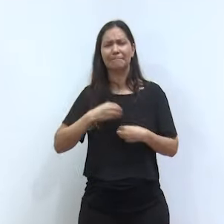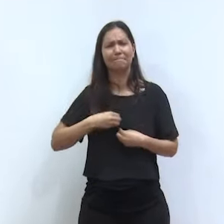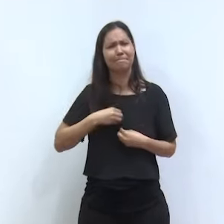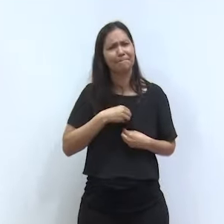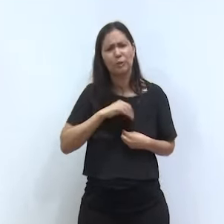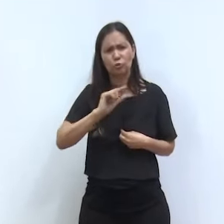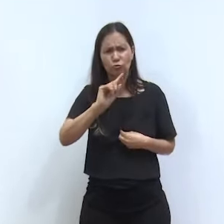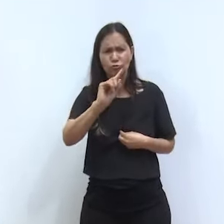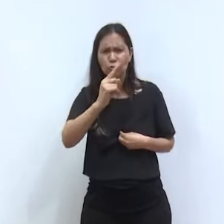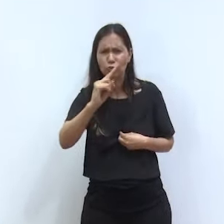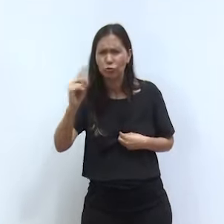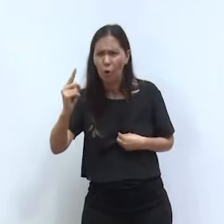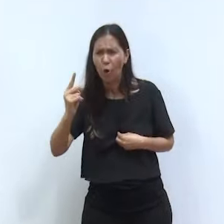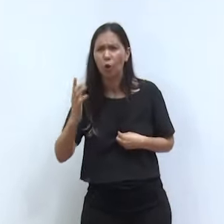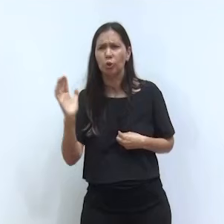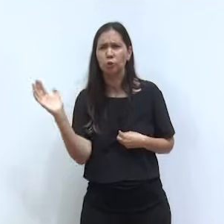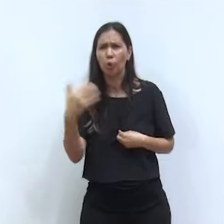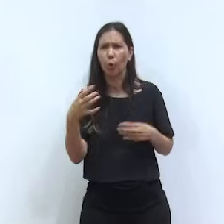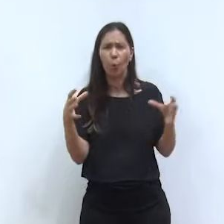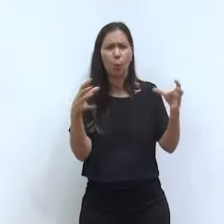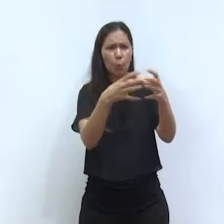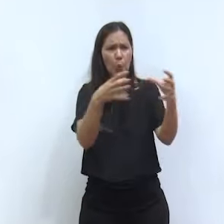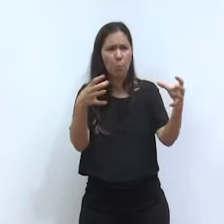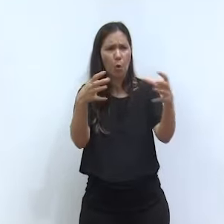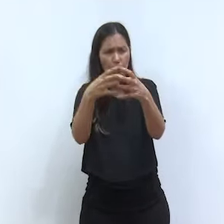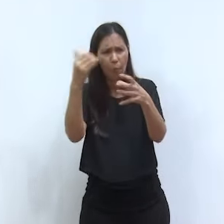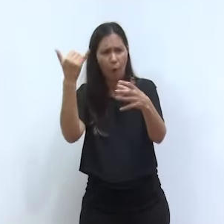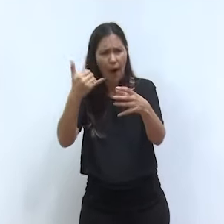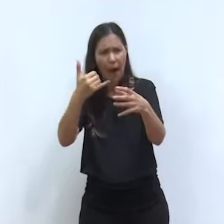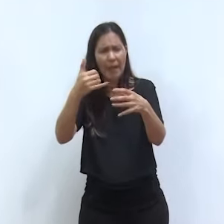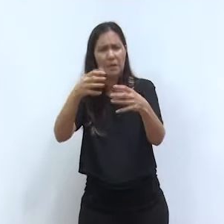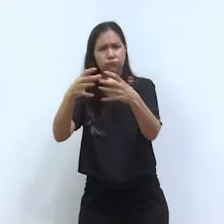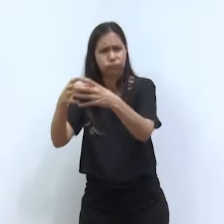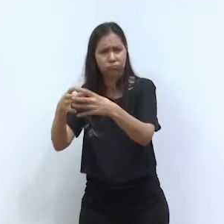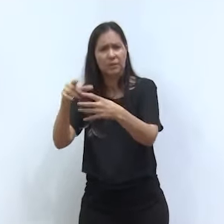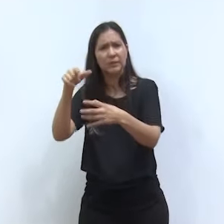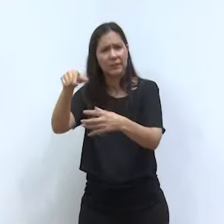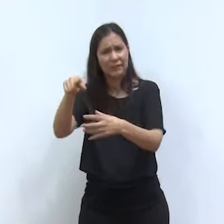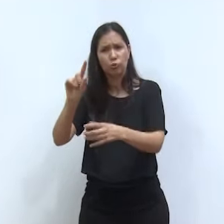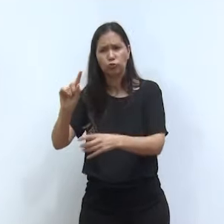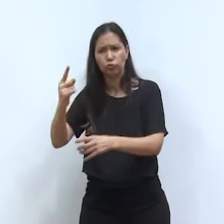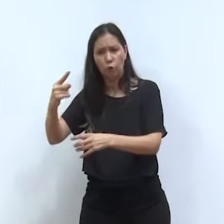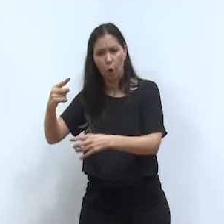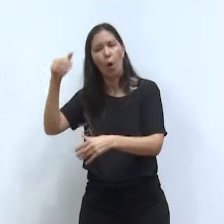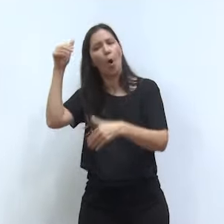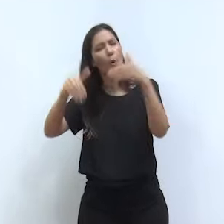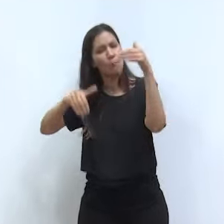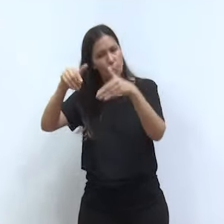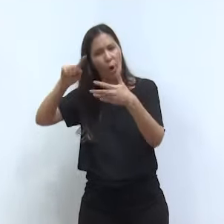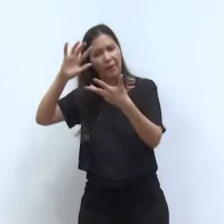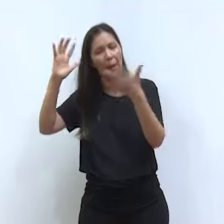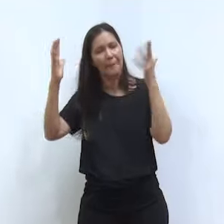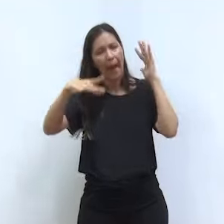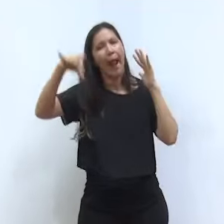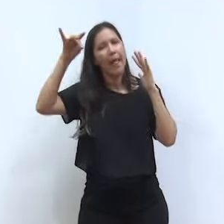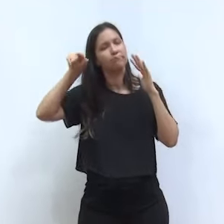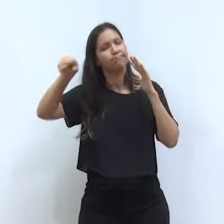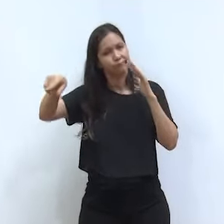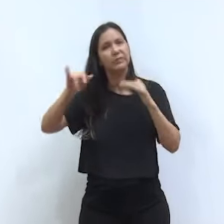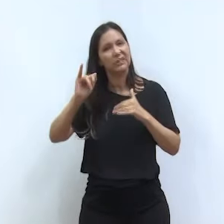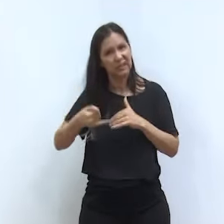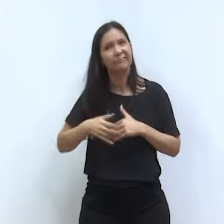todo el mundo tiene su grupo de pertenencia menos yo esos votaban a mi ley seis veces más incluso los que tenían no